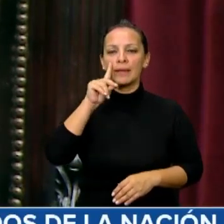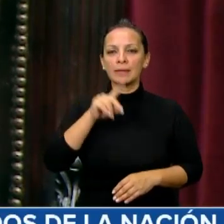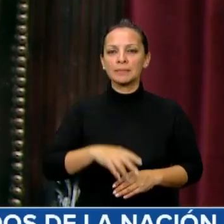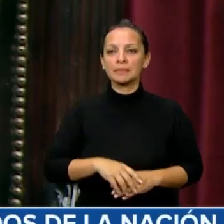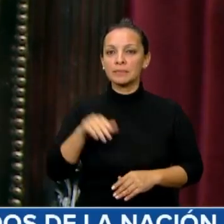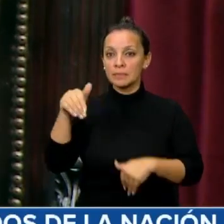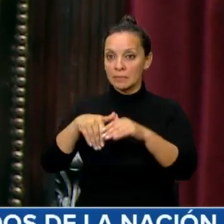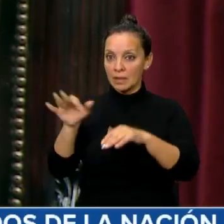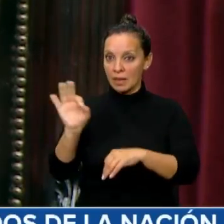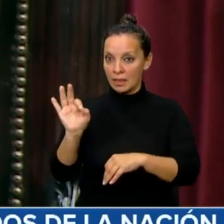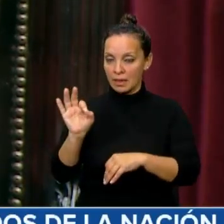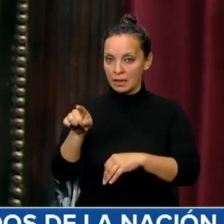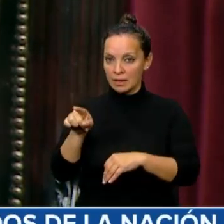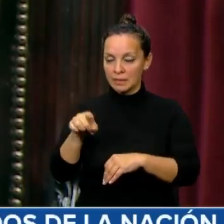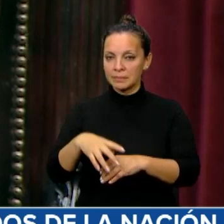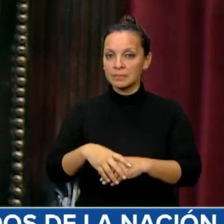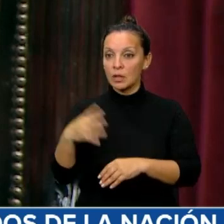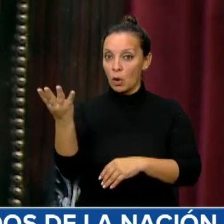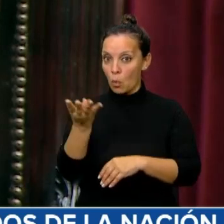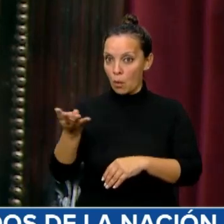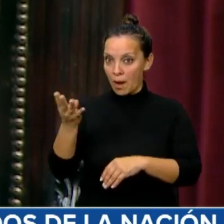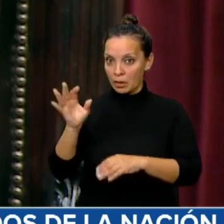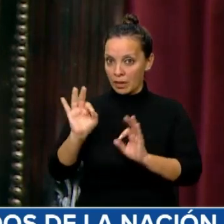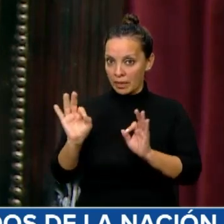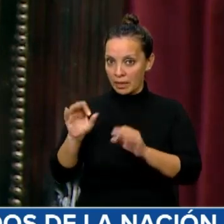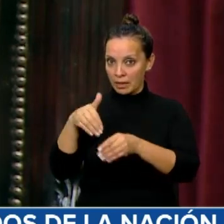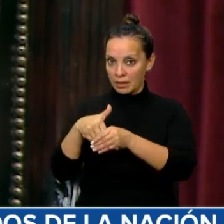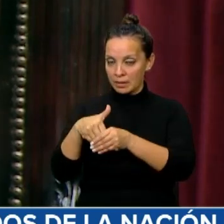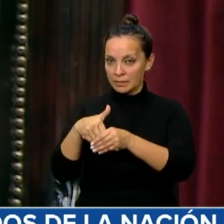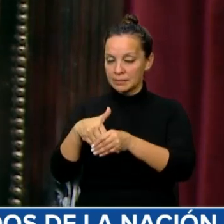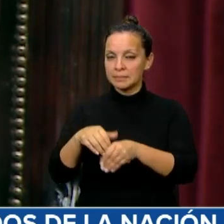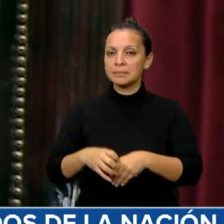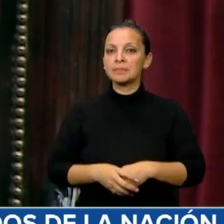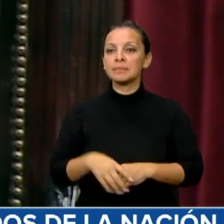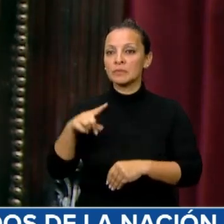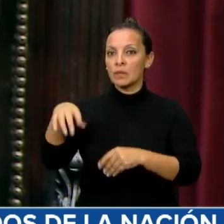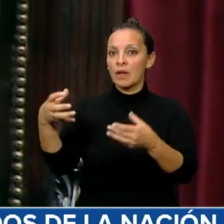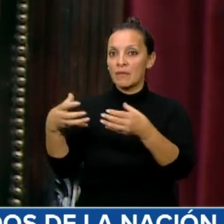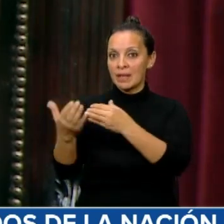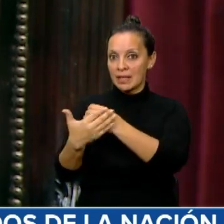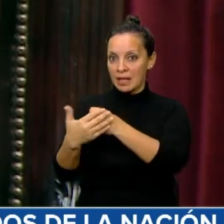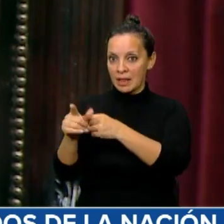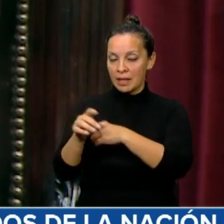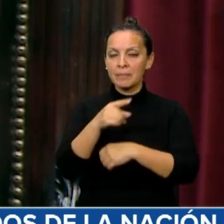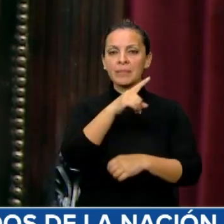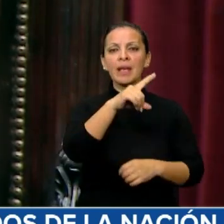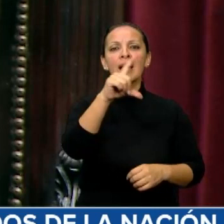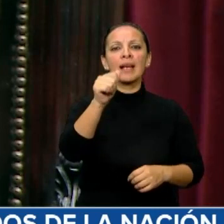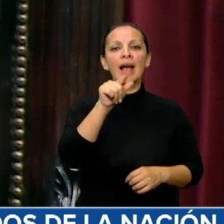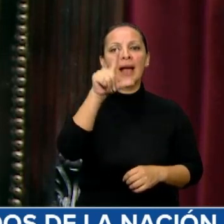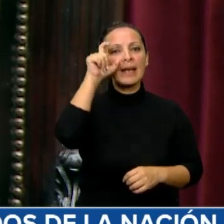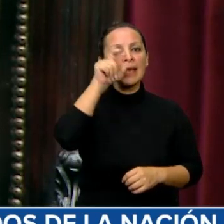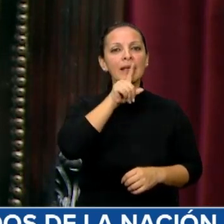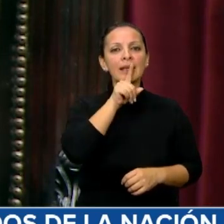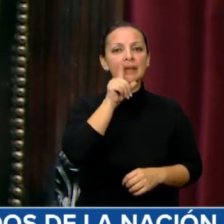Se abstienen los 4 diputados del Frente de Izquierda. Se abstienen diputada Caletti,